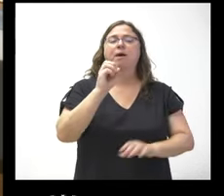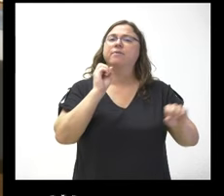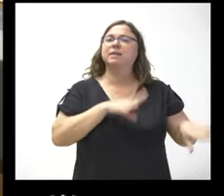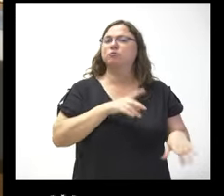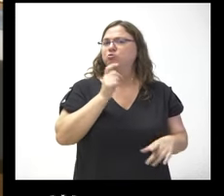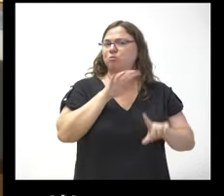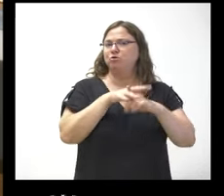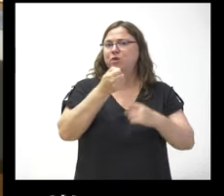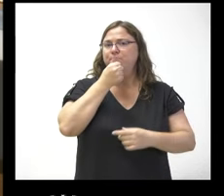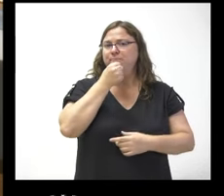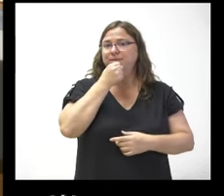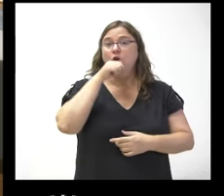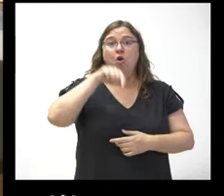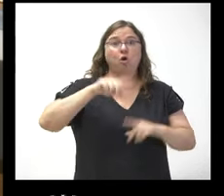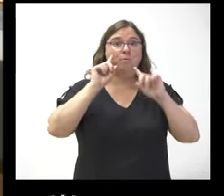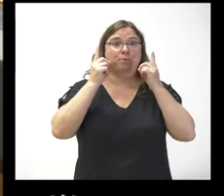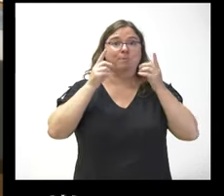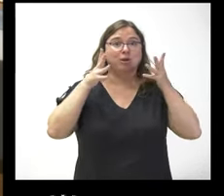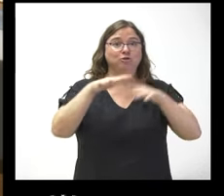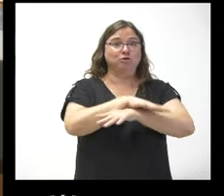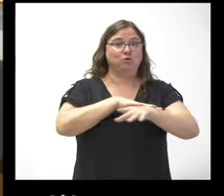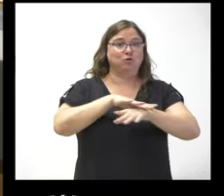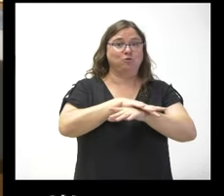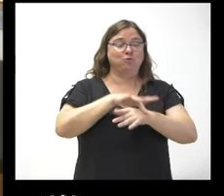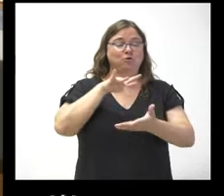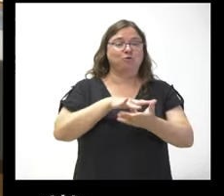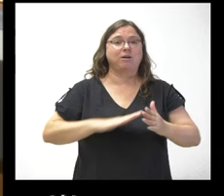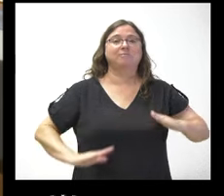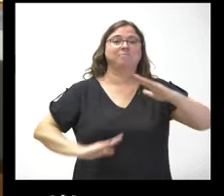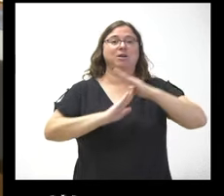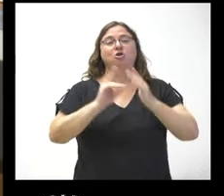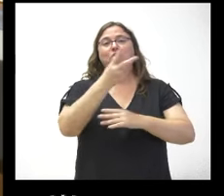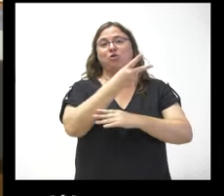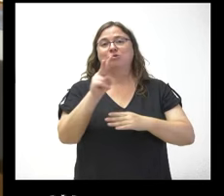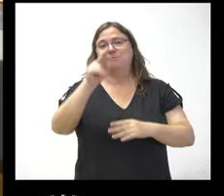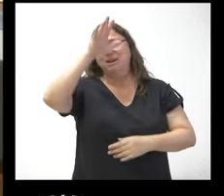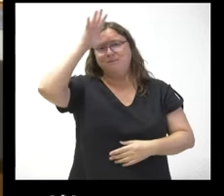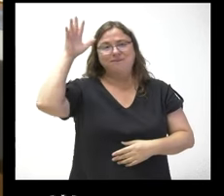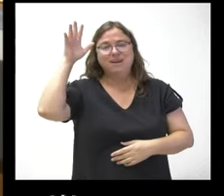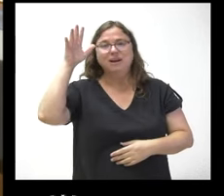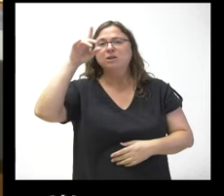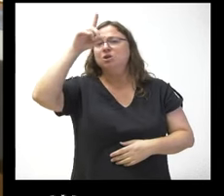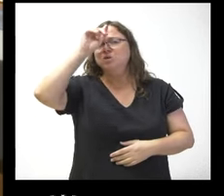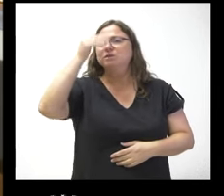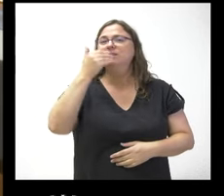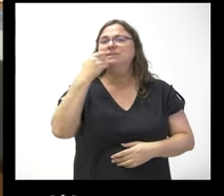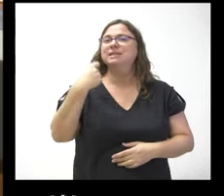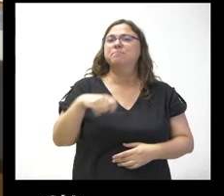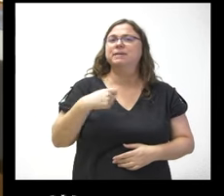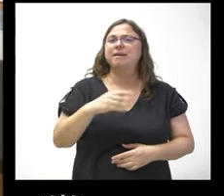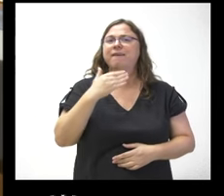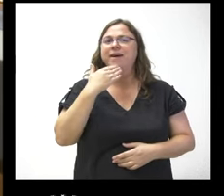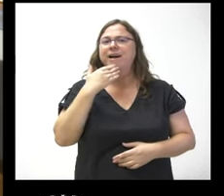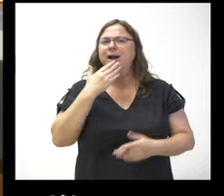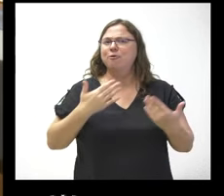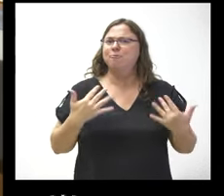cuestiones y por otra parte Hoy es el primer consejo de gobierno después del paro de dos semanas por el verano nos no sé si el presidente les ha pedido que pisen el